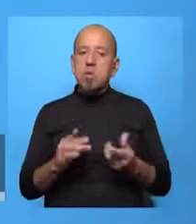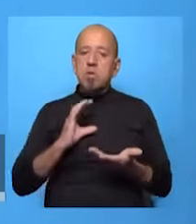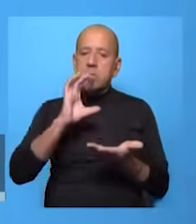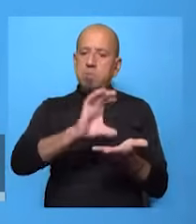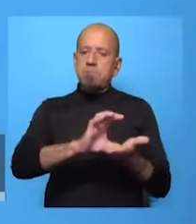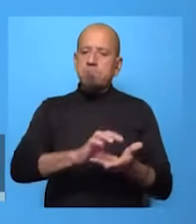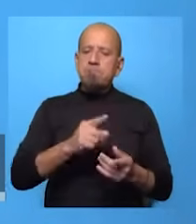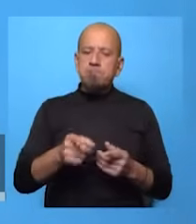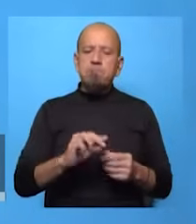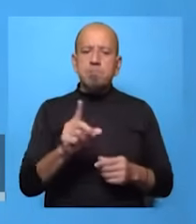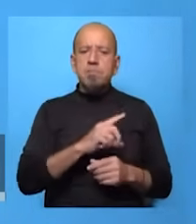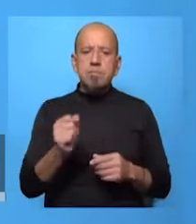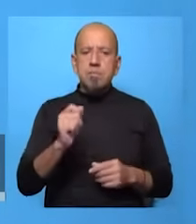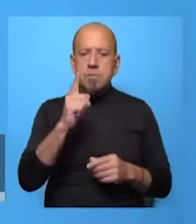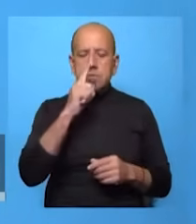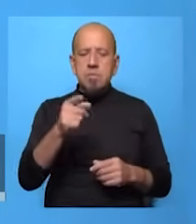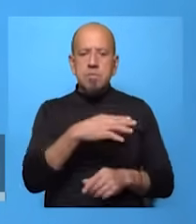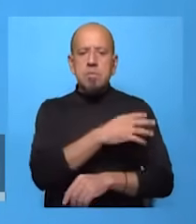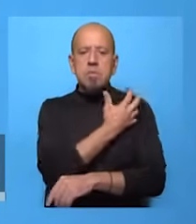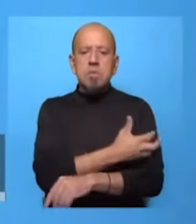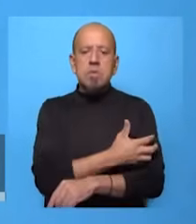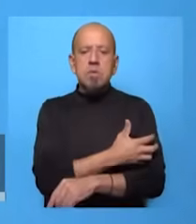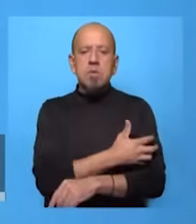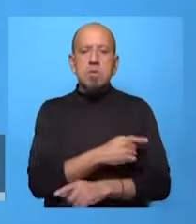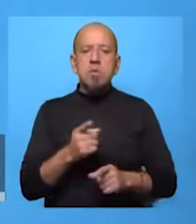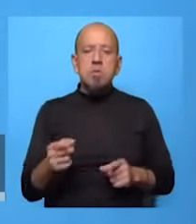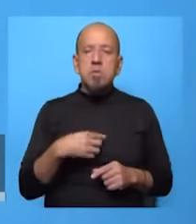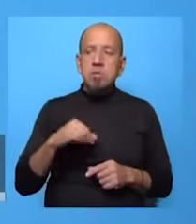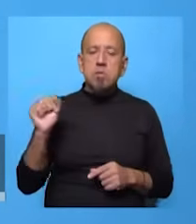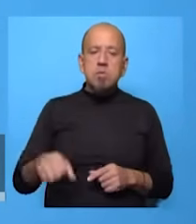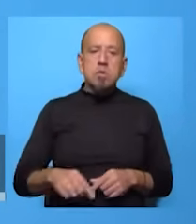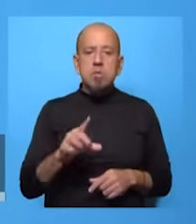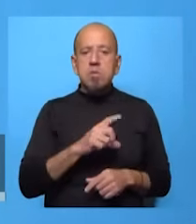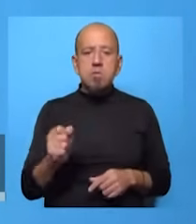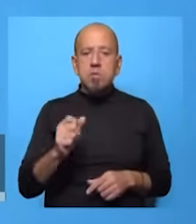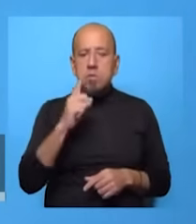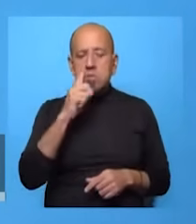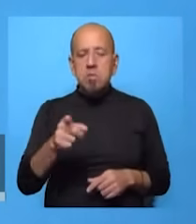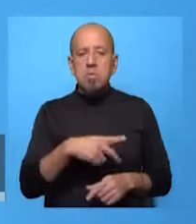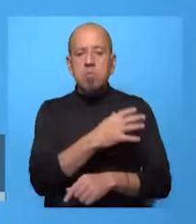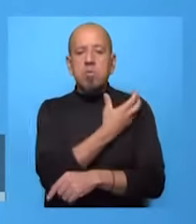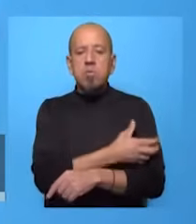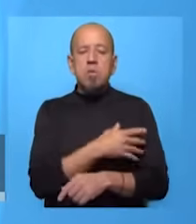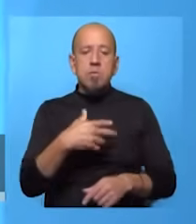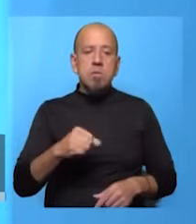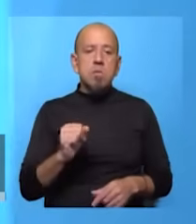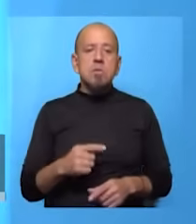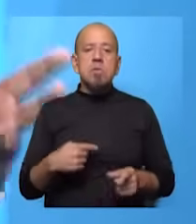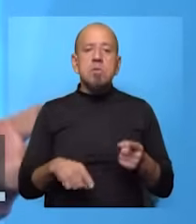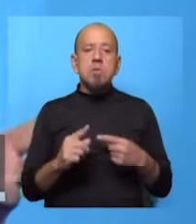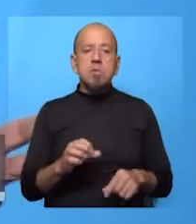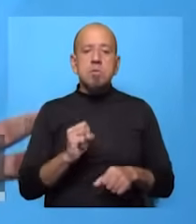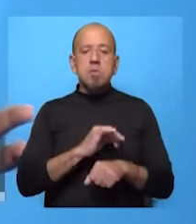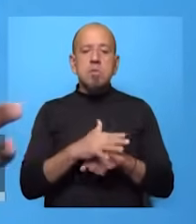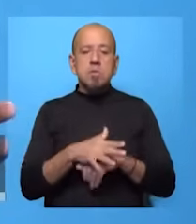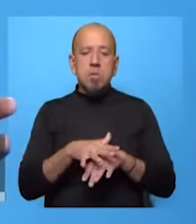estas personas van a tener 100,000 pobres más el resultado fue que el gobierno no escuchó eso y tuvimos 100,000 pobres más entonces naturalmente que la pandemia